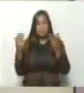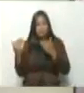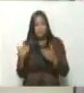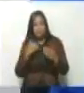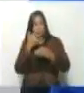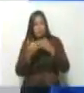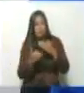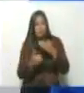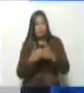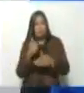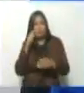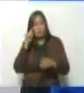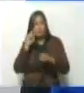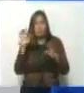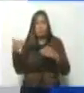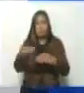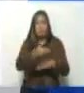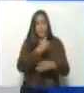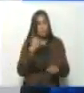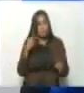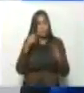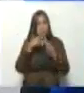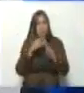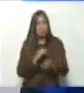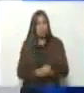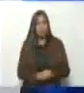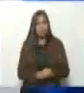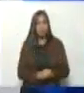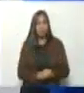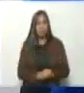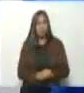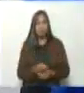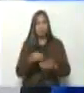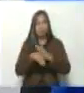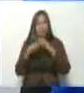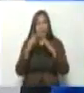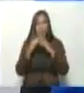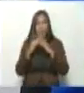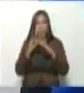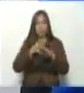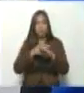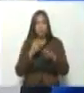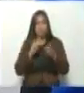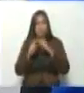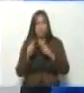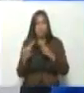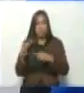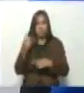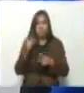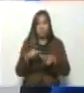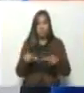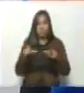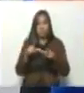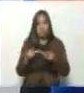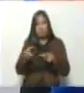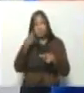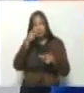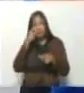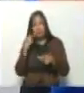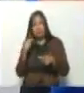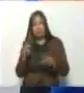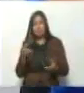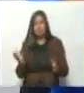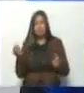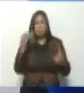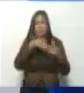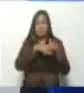el programa de recolección directa, domiciliaria, porque en las principales avenidas y en zonas de seguridad no deberían haber